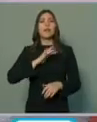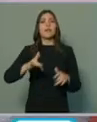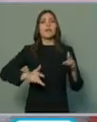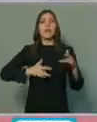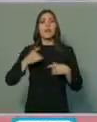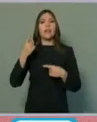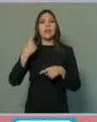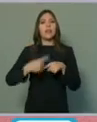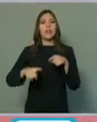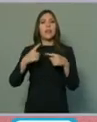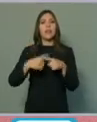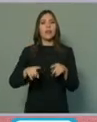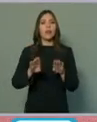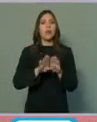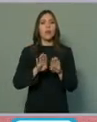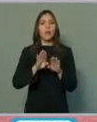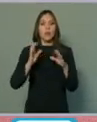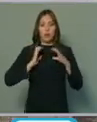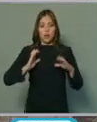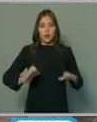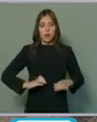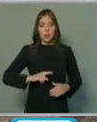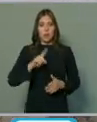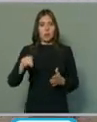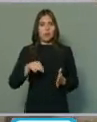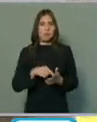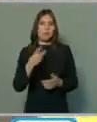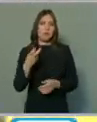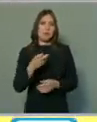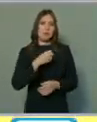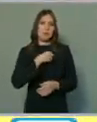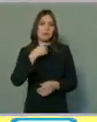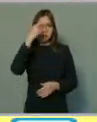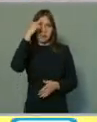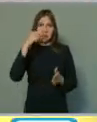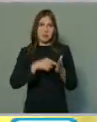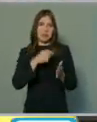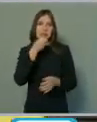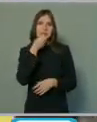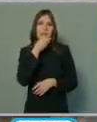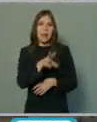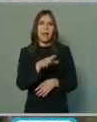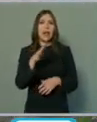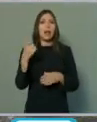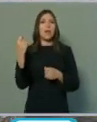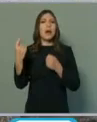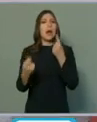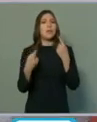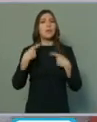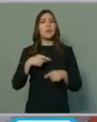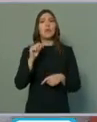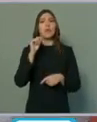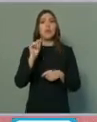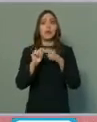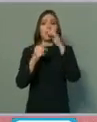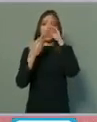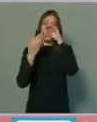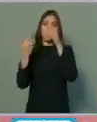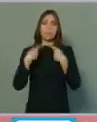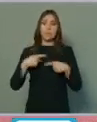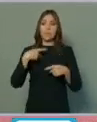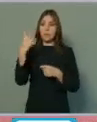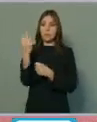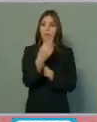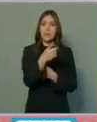tipos de estímulos en las diferentes zonas de mi cuerpo. Claro. Me parece que esto es algo que pocas veces hacemos. Claro. Realmente tú que nos estás viendo ahorita, ustedes que están